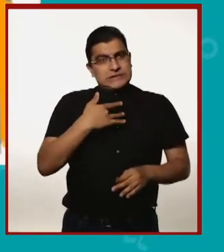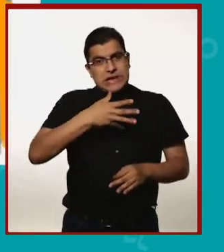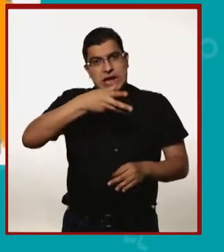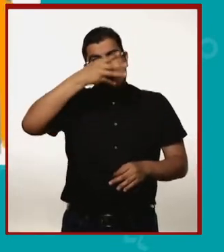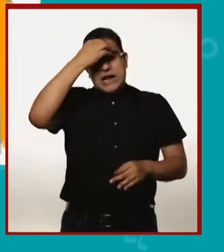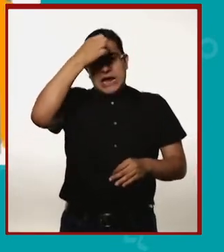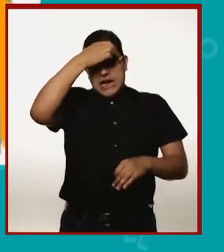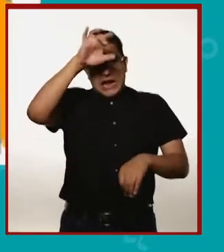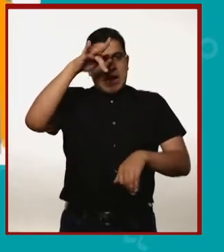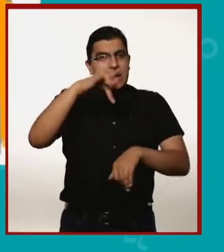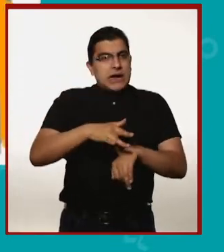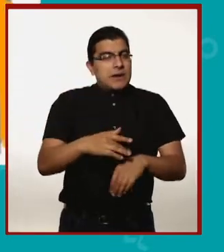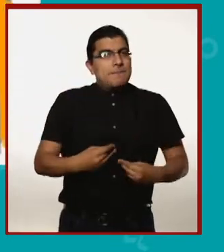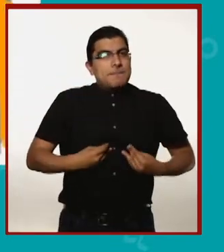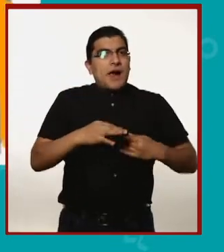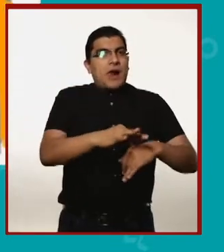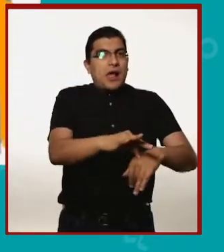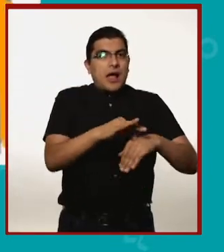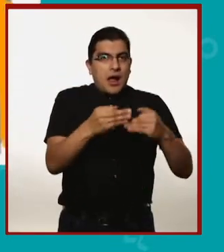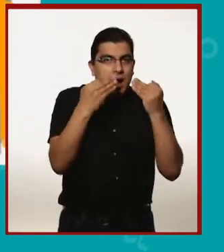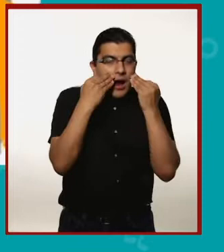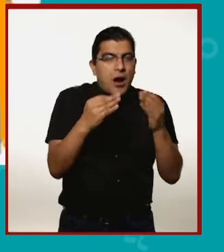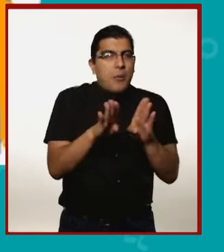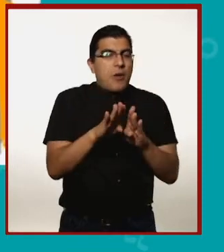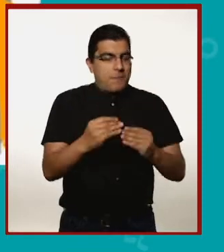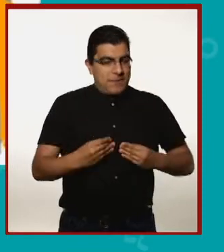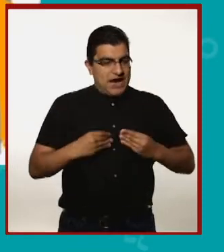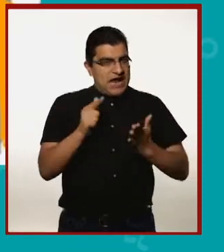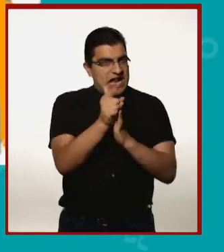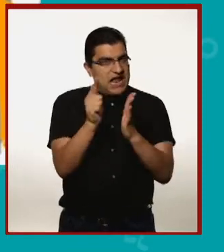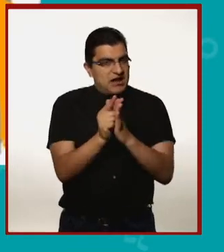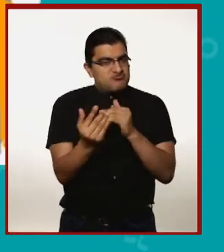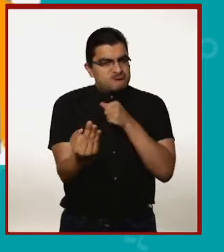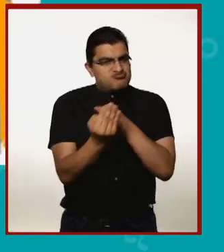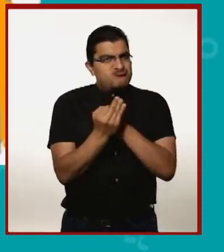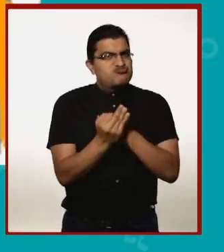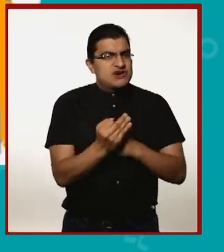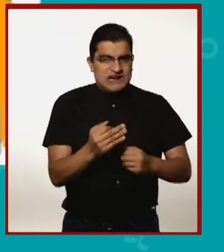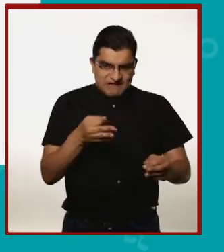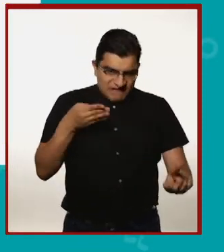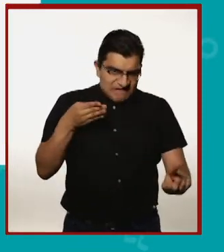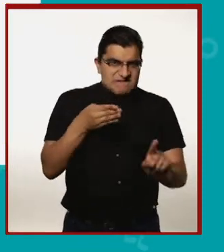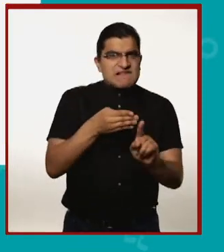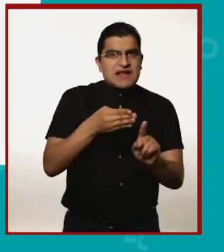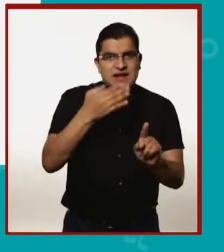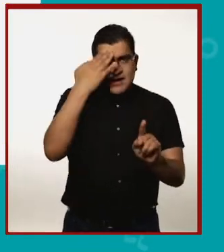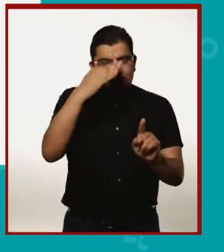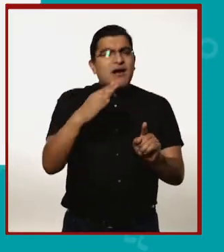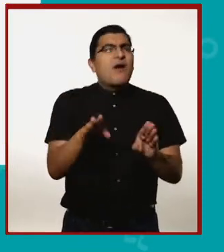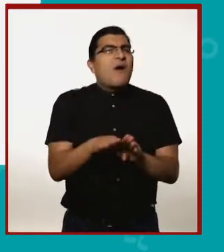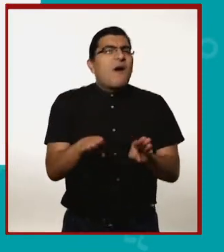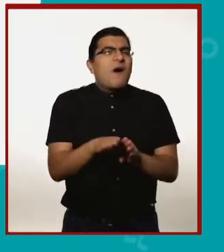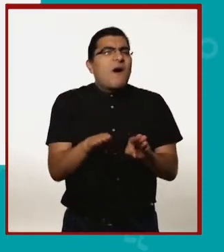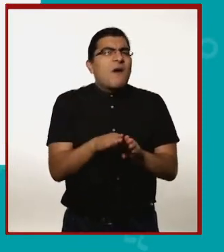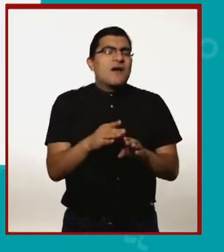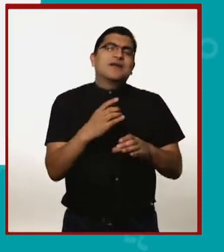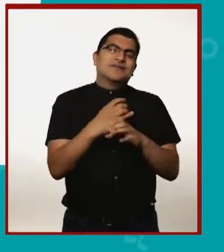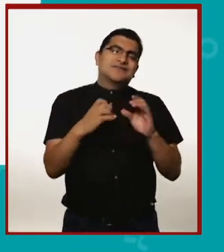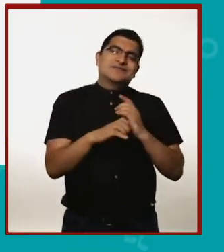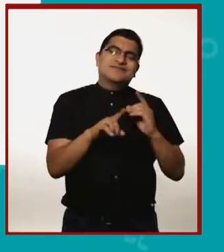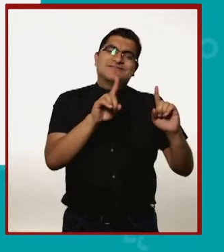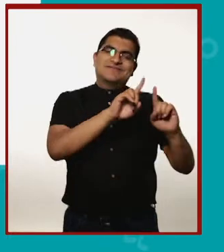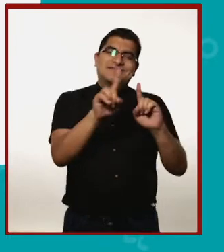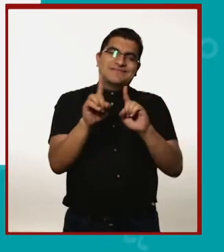generar experiencias, vivencias directas de defensa de los derechos en casos concretos, mediante la activación de